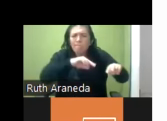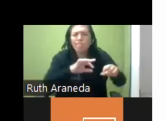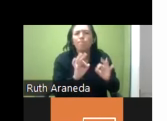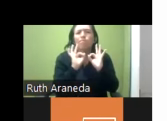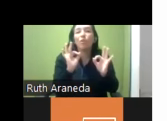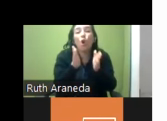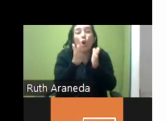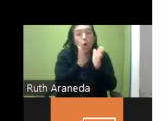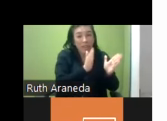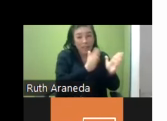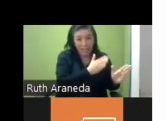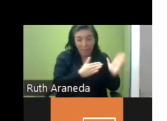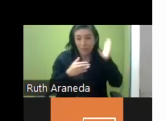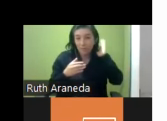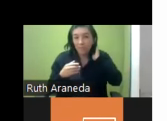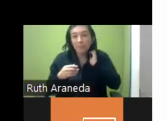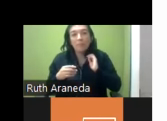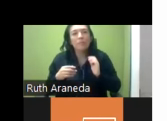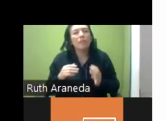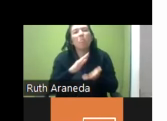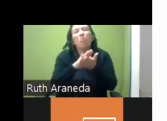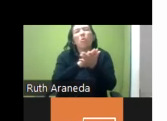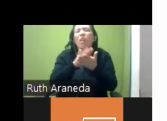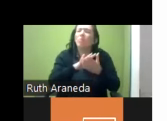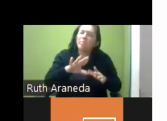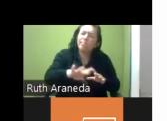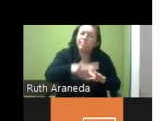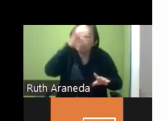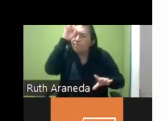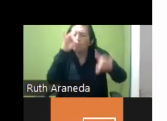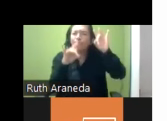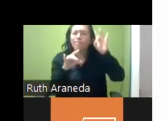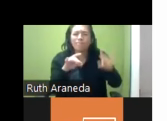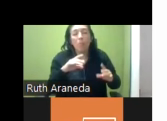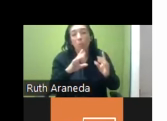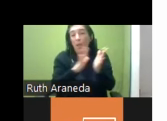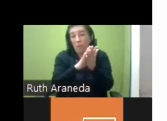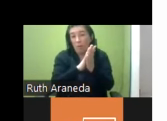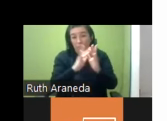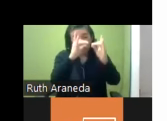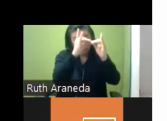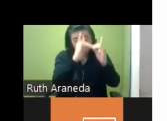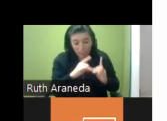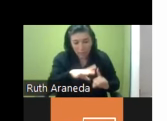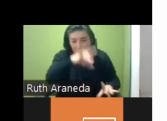Un ejemplo de lo que se puede encontrar es cavando una tumba en la costa